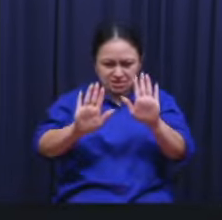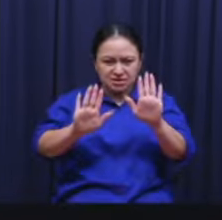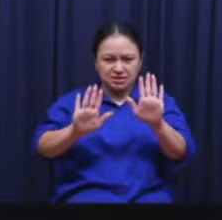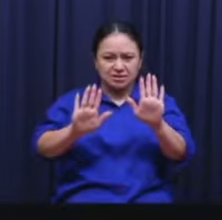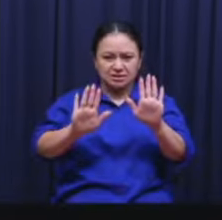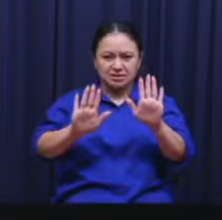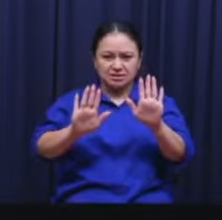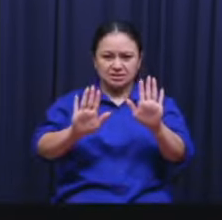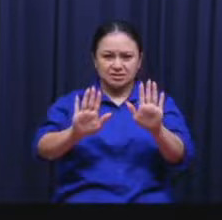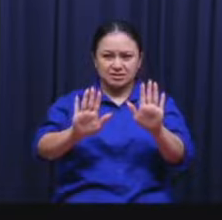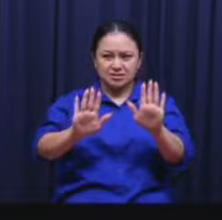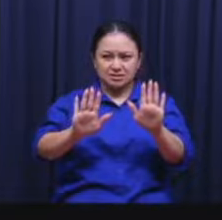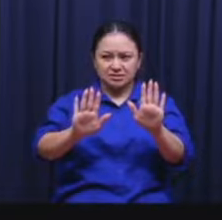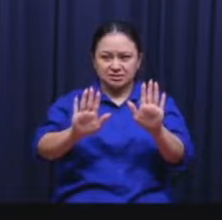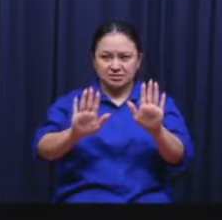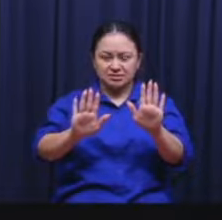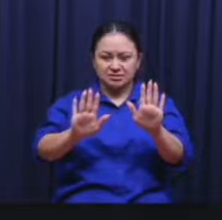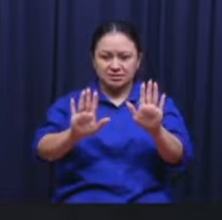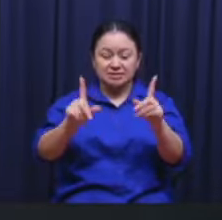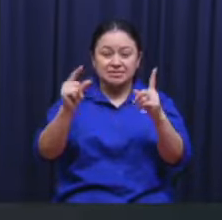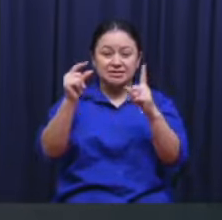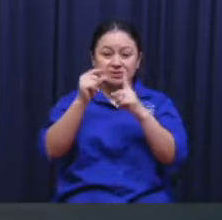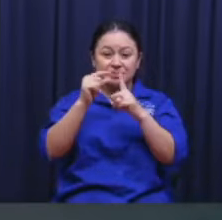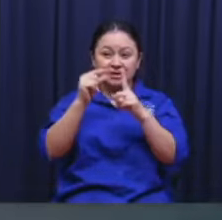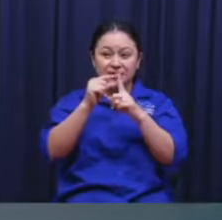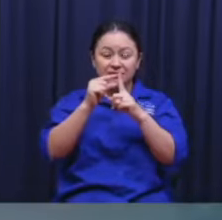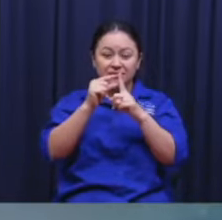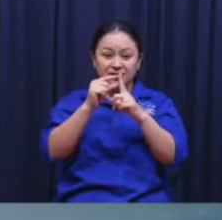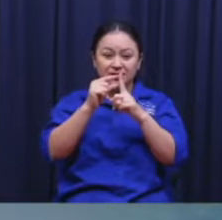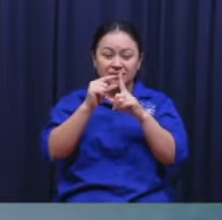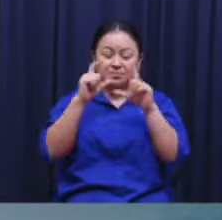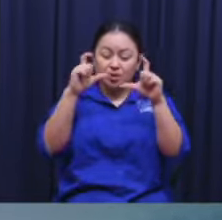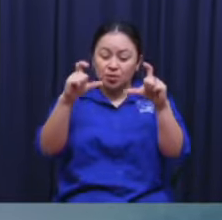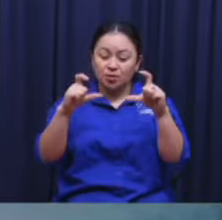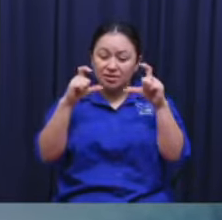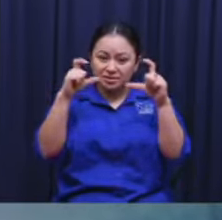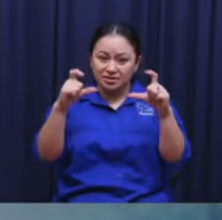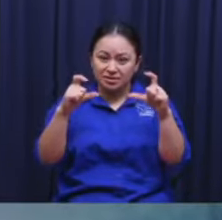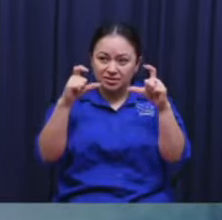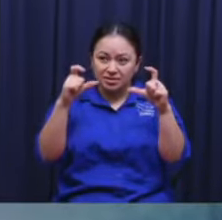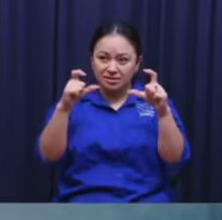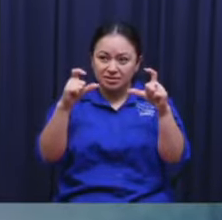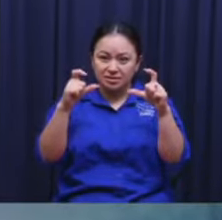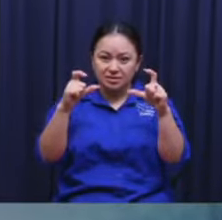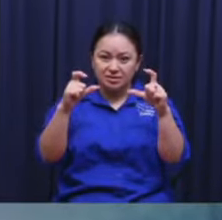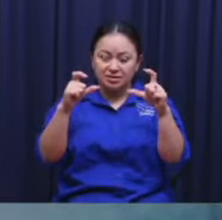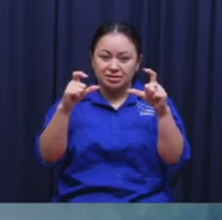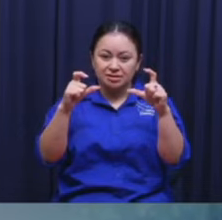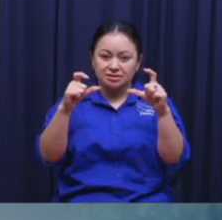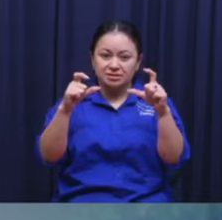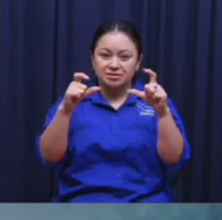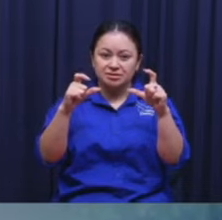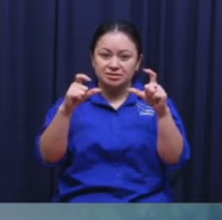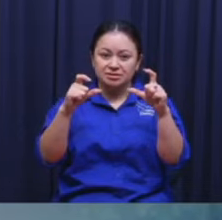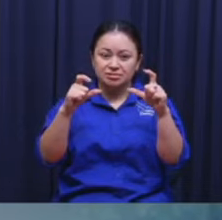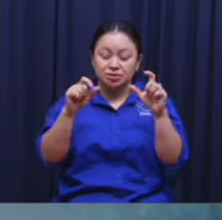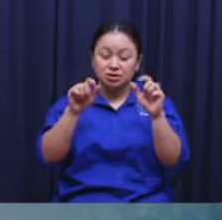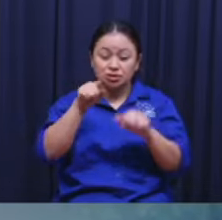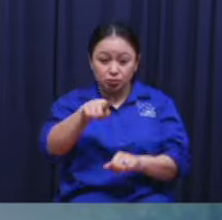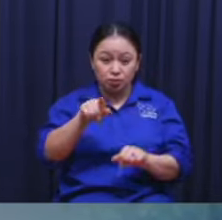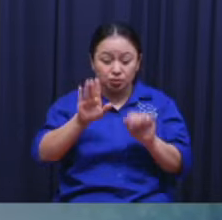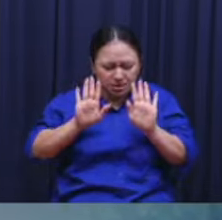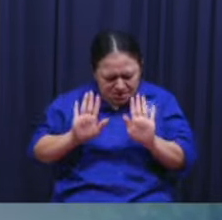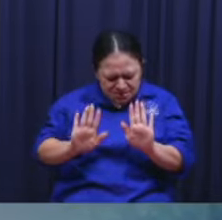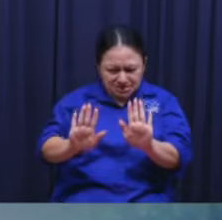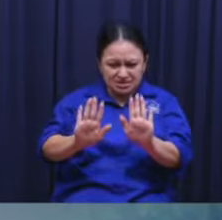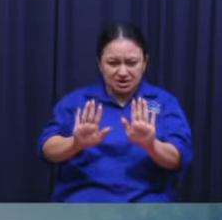Porque es jupomone, ¿va? Y es la palabra que me va a guardar, que la promesa que Dios dijo, porque resististe, te voy a proteger. Y